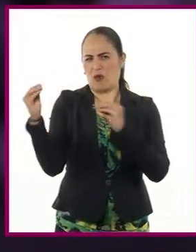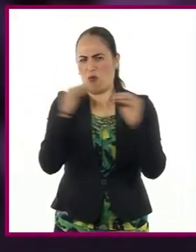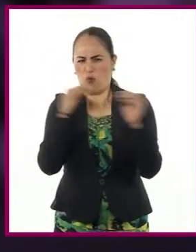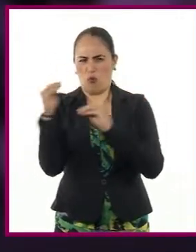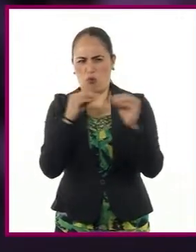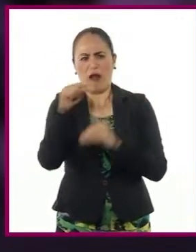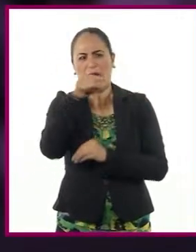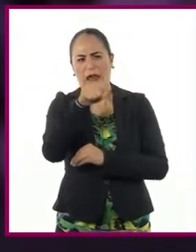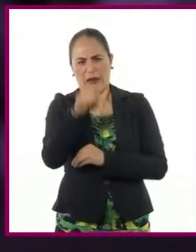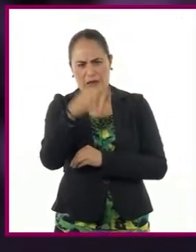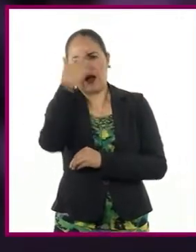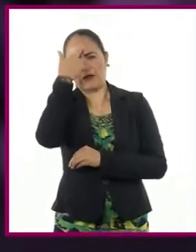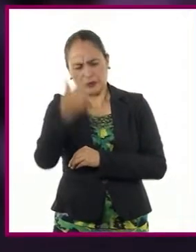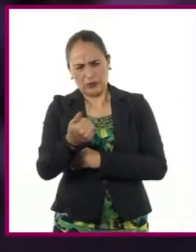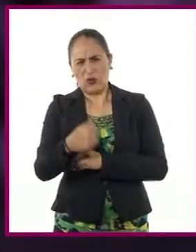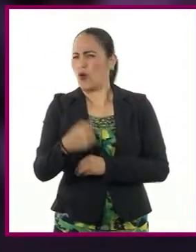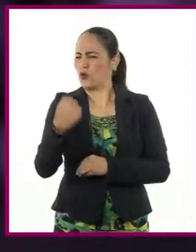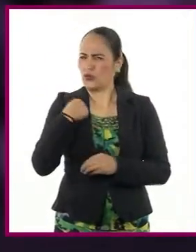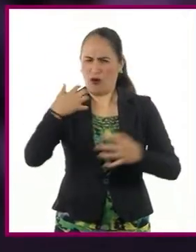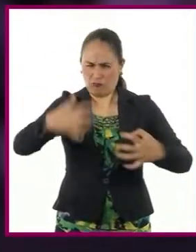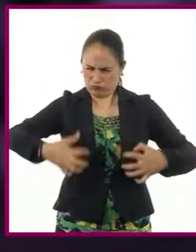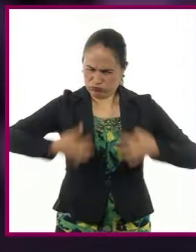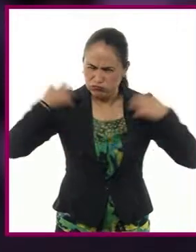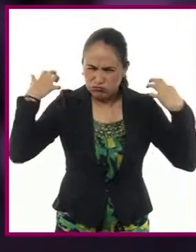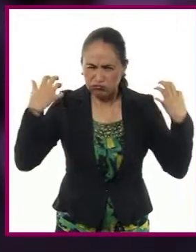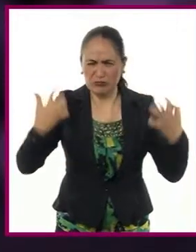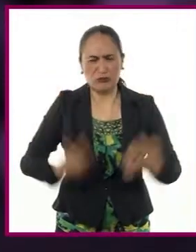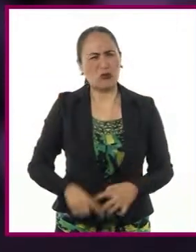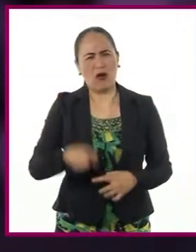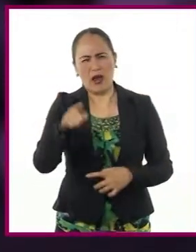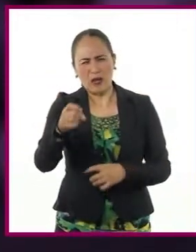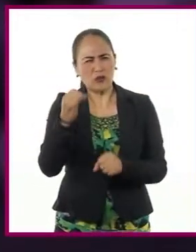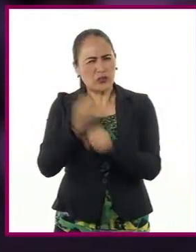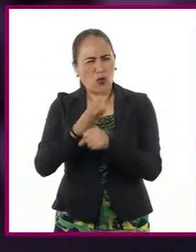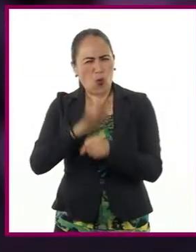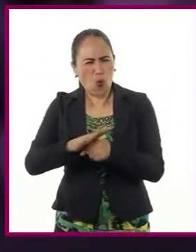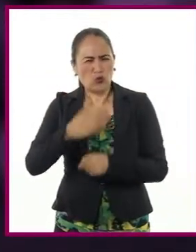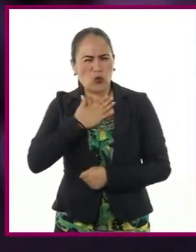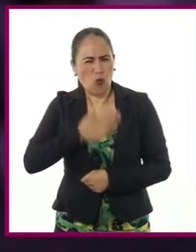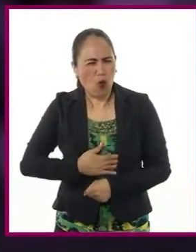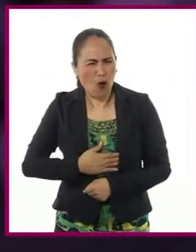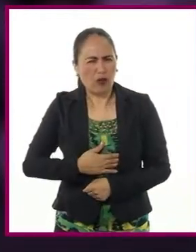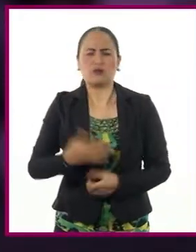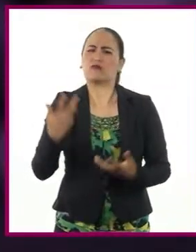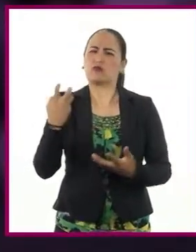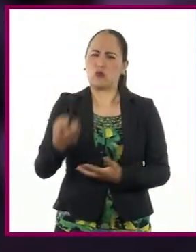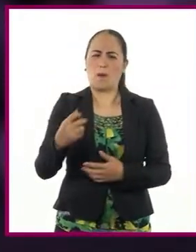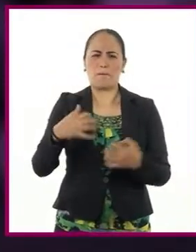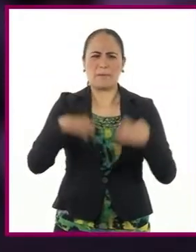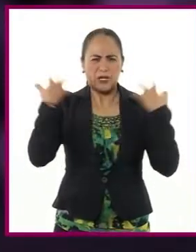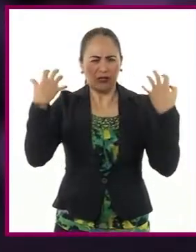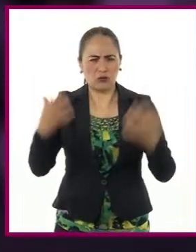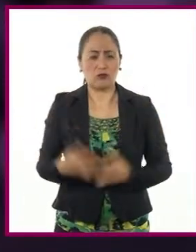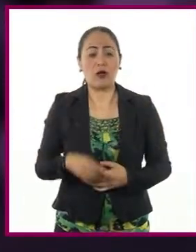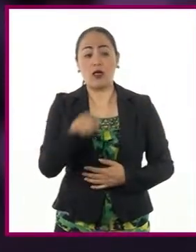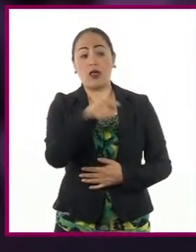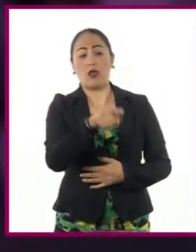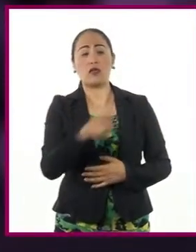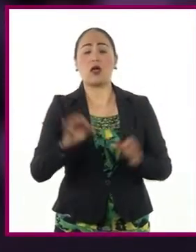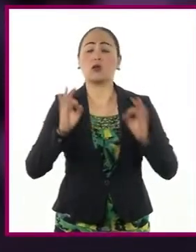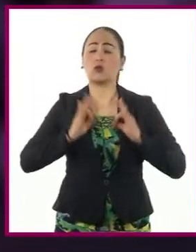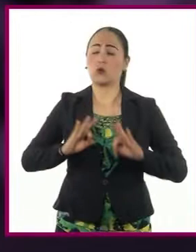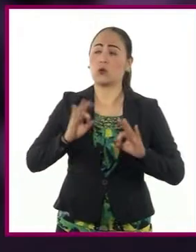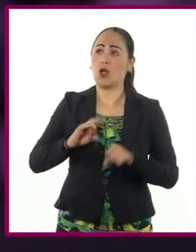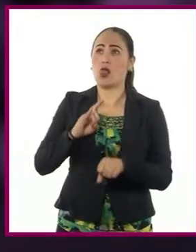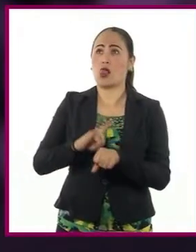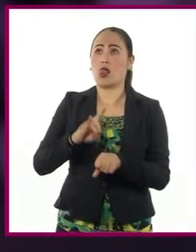porque yo estallo y me resulta muy difícil estar calmada cuando siento que están siendo injustos conmigo. Esa calma que ella ha aprendido a manifestar le permite